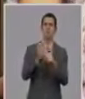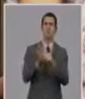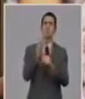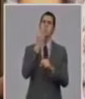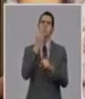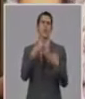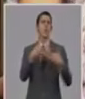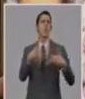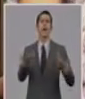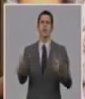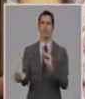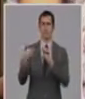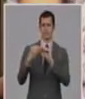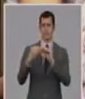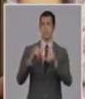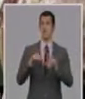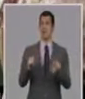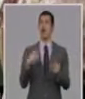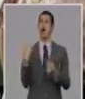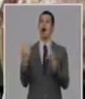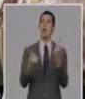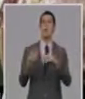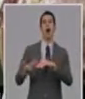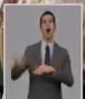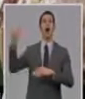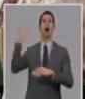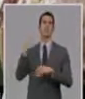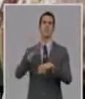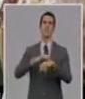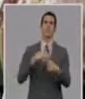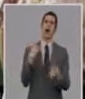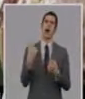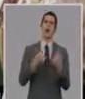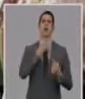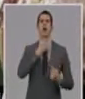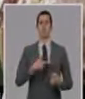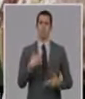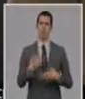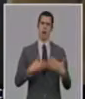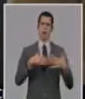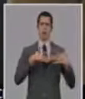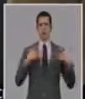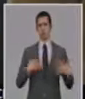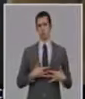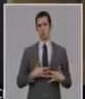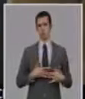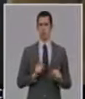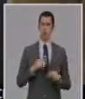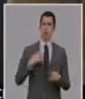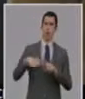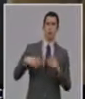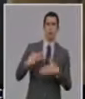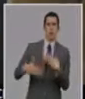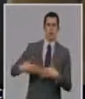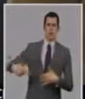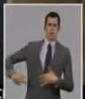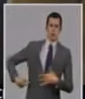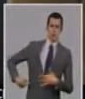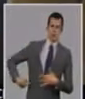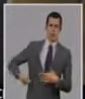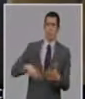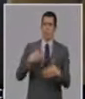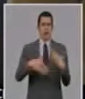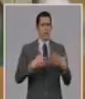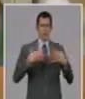comorbilidades, como son de diferentes tipos, una cardiopatía isquémica, una insuficiencia renal u otra, que se